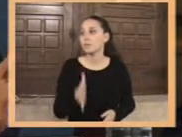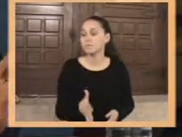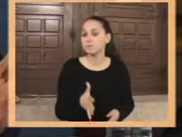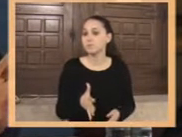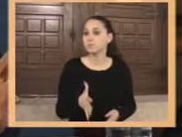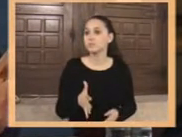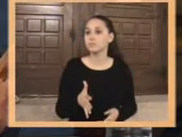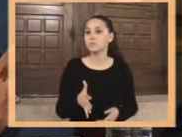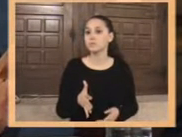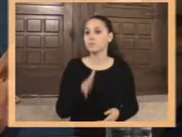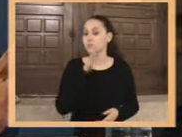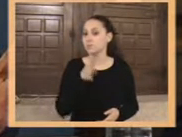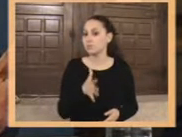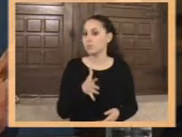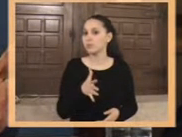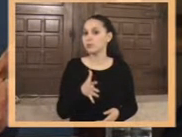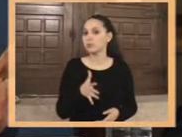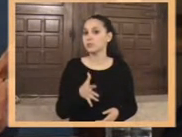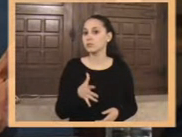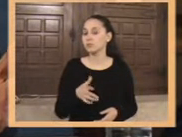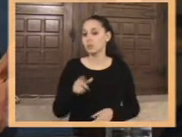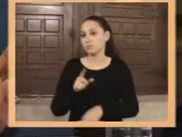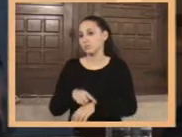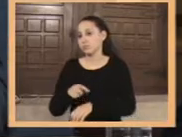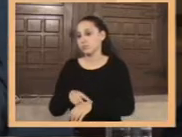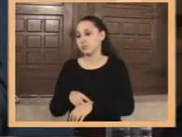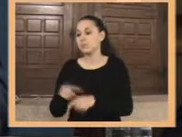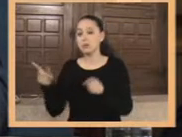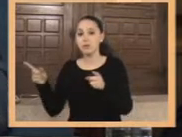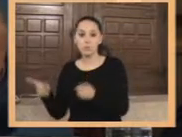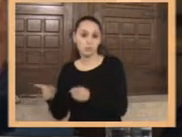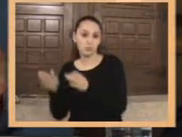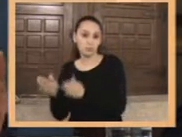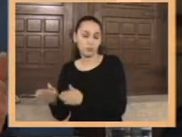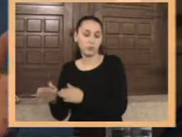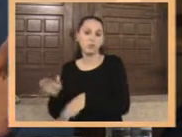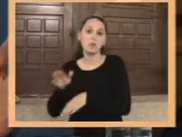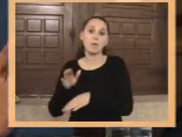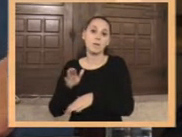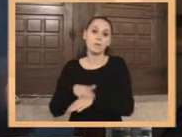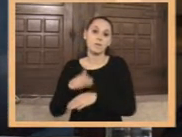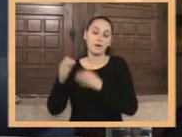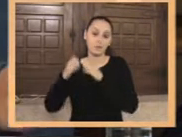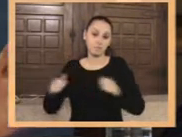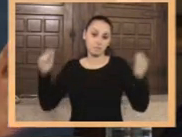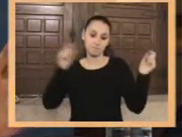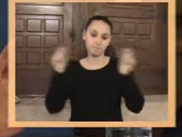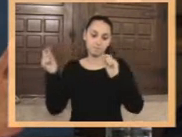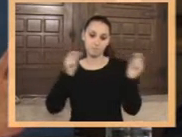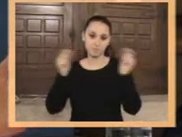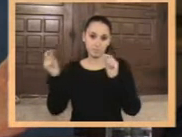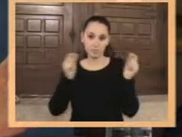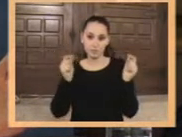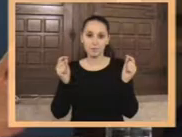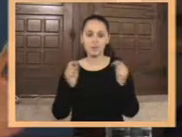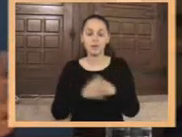ustedes su debido momento en la constitución del Pleno el haber hecho esas alegaciones. Me parece